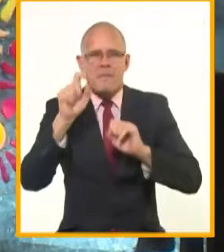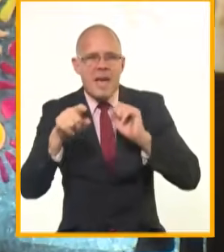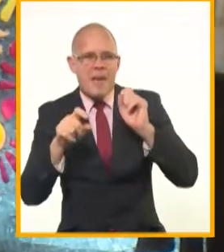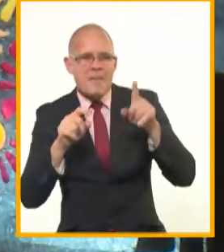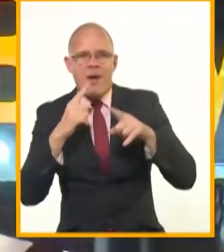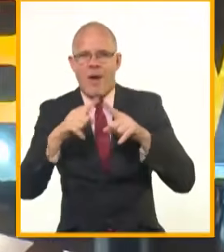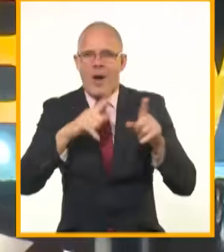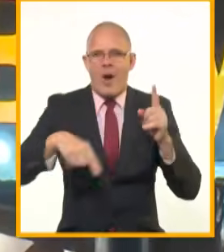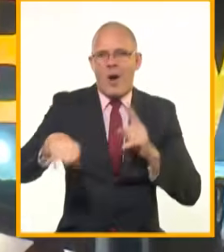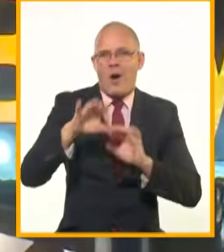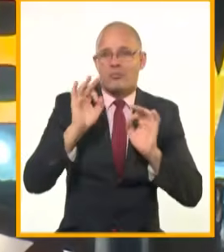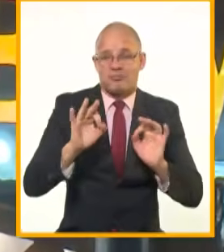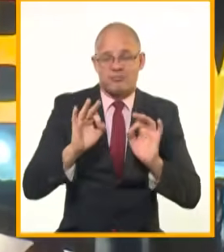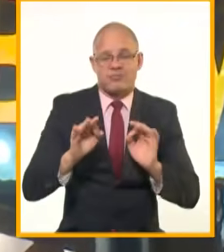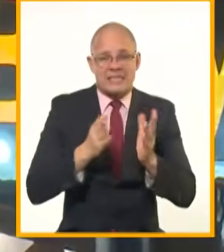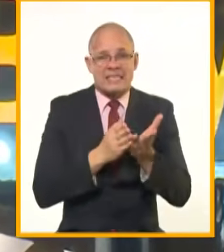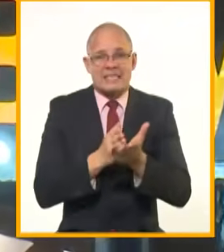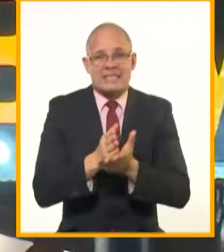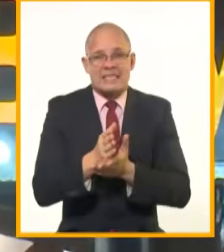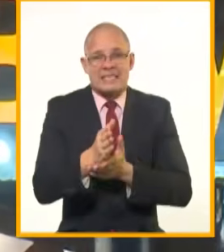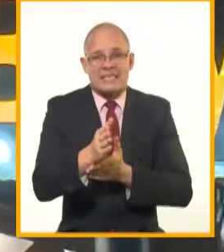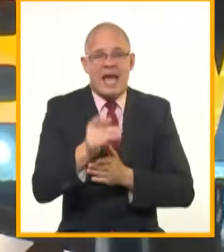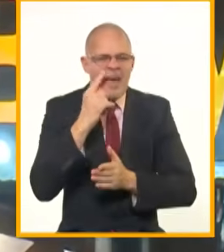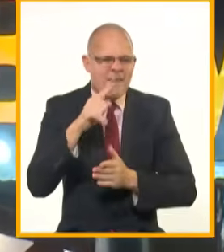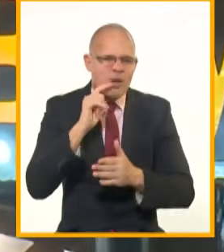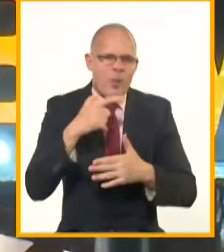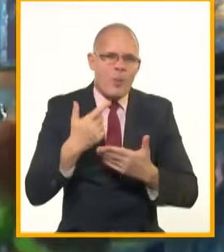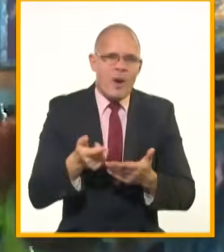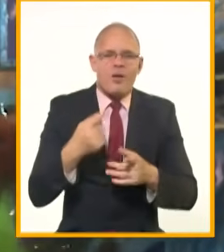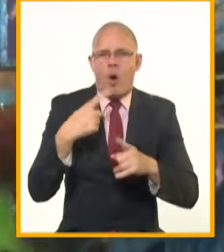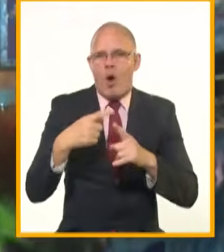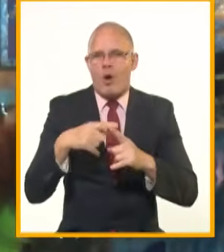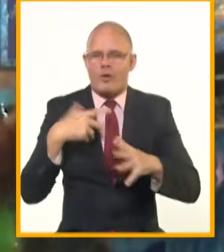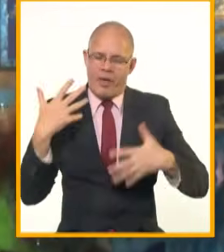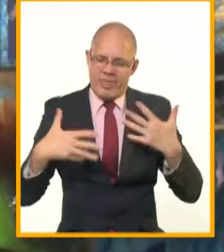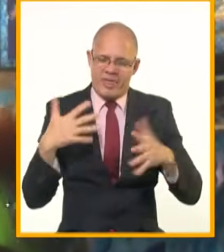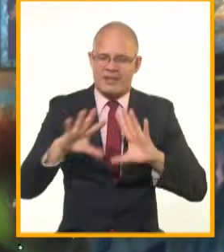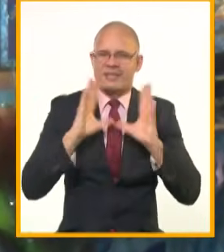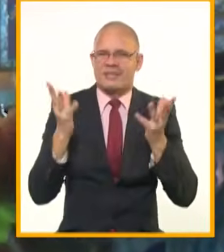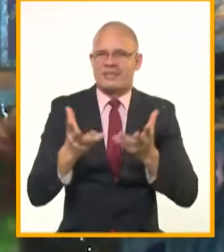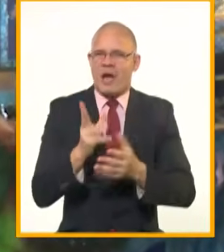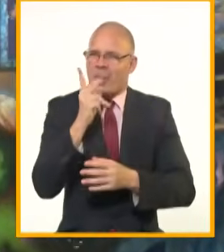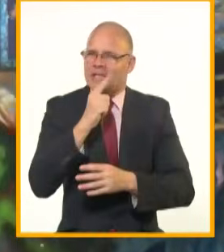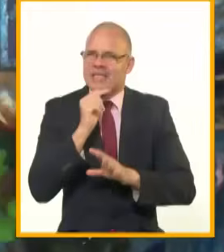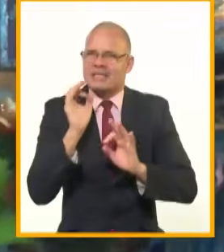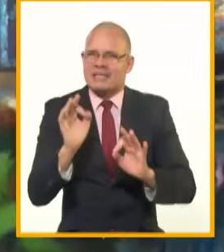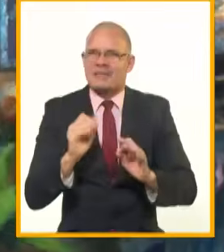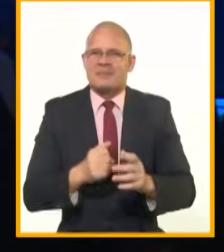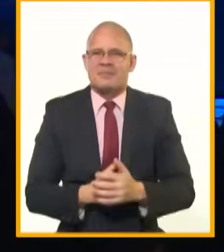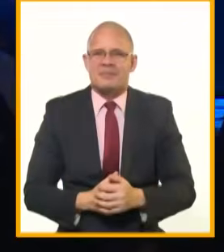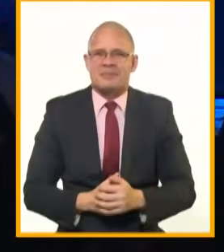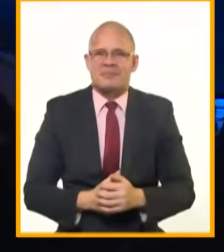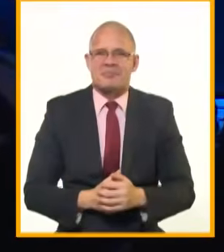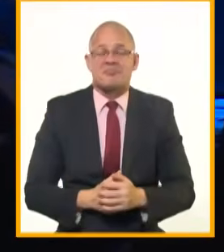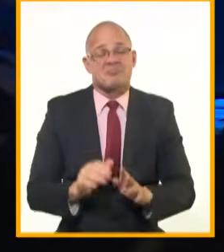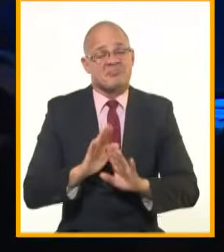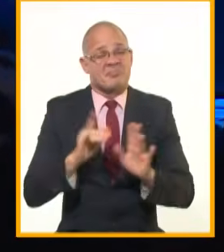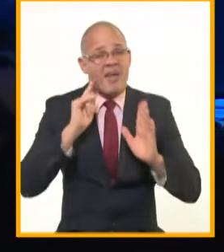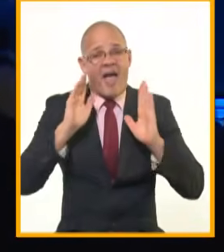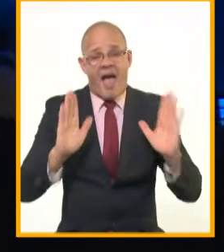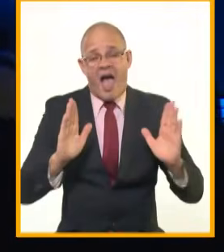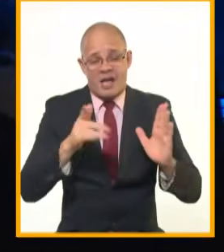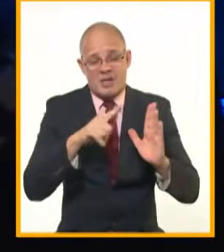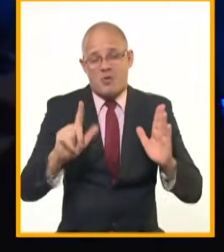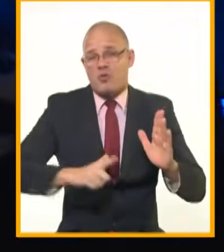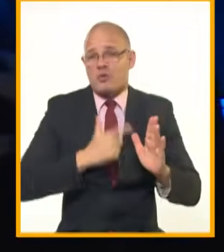de resistencia y júbilo que puso la nota final vibrante y colorida a este viaje cíclico. Así el año cultural